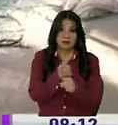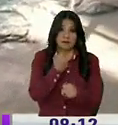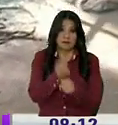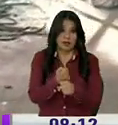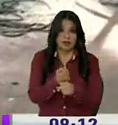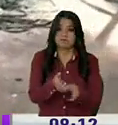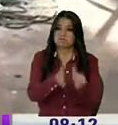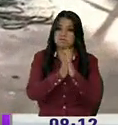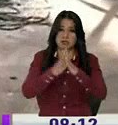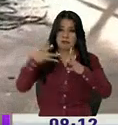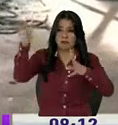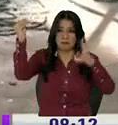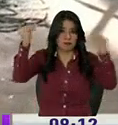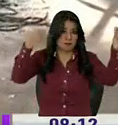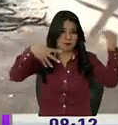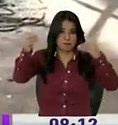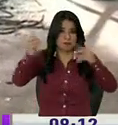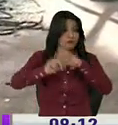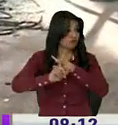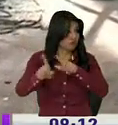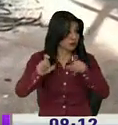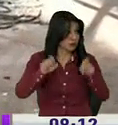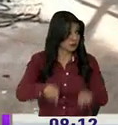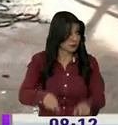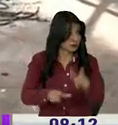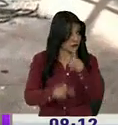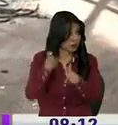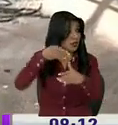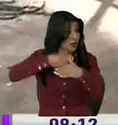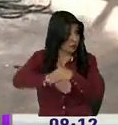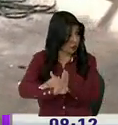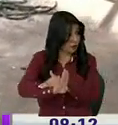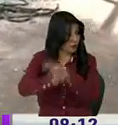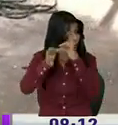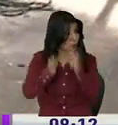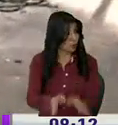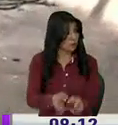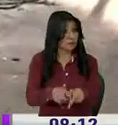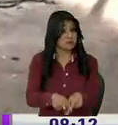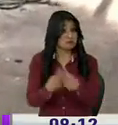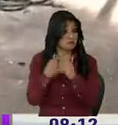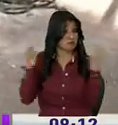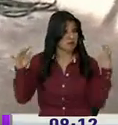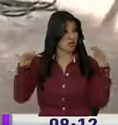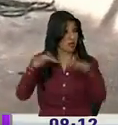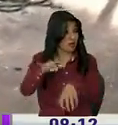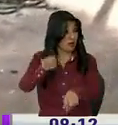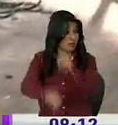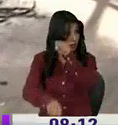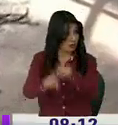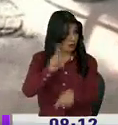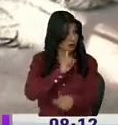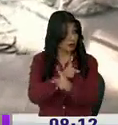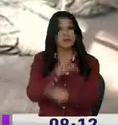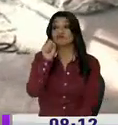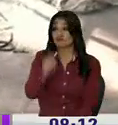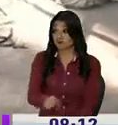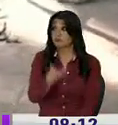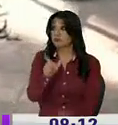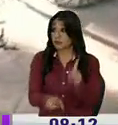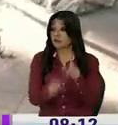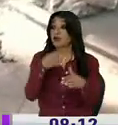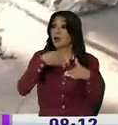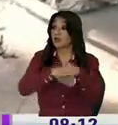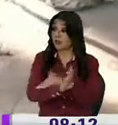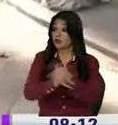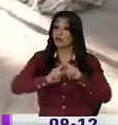pidió que abandonen el lugar. Es decir, sí había personas cuando empezaron los disturbios en esta unidad. Exactamente, había personas, pero